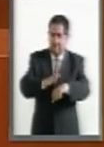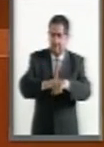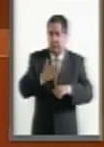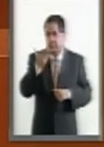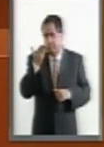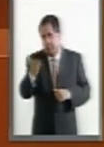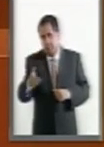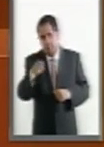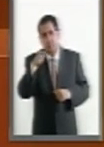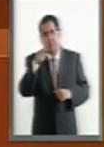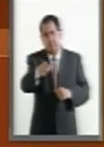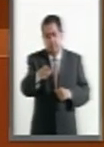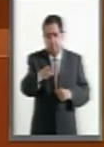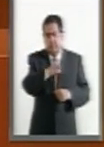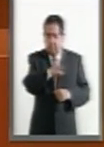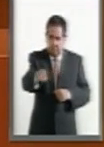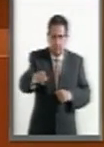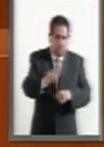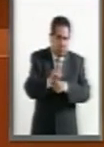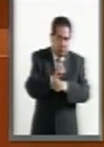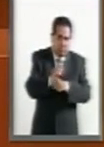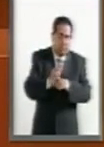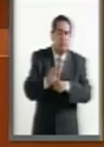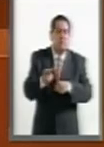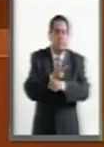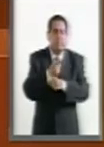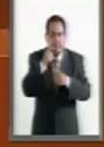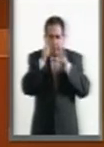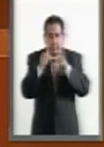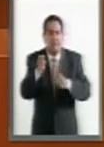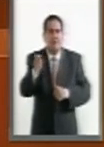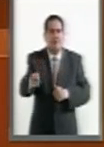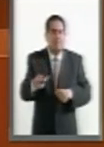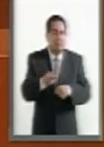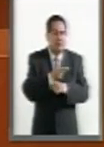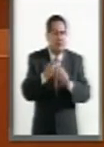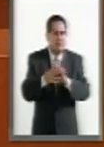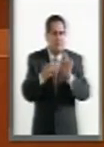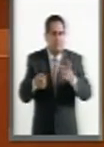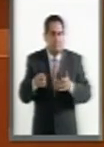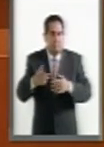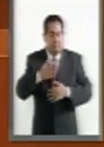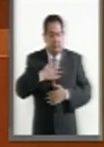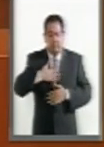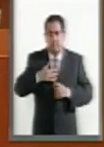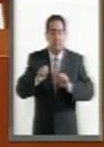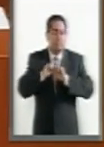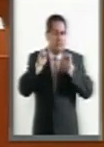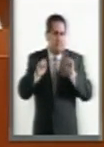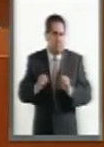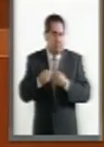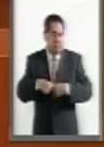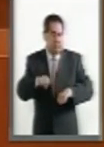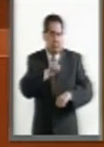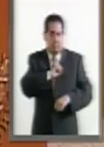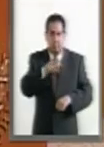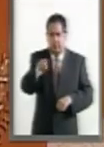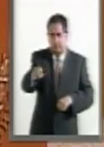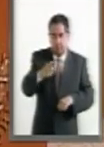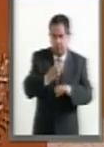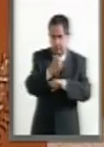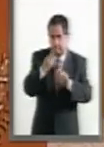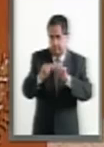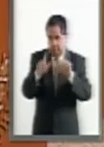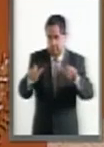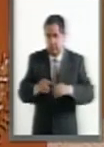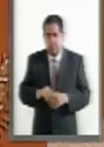autoridad competente que se investigue a detalle lo que está ocurriendo en nuestro sistema de salud estatal. Es